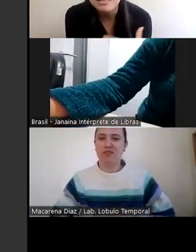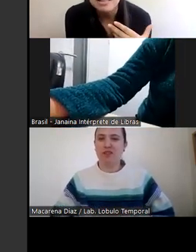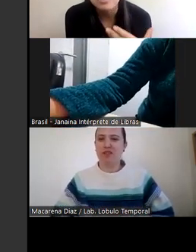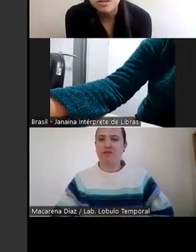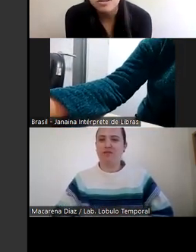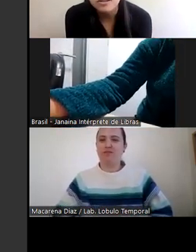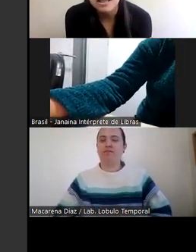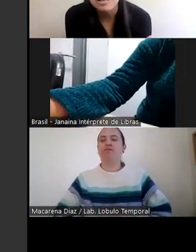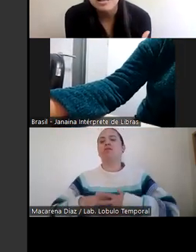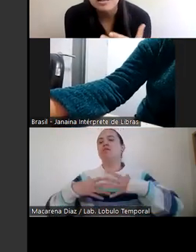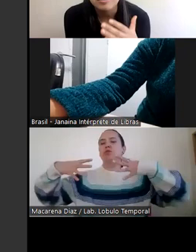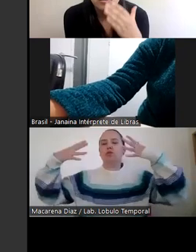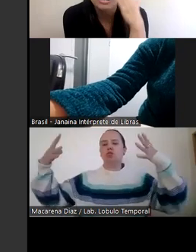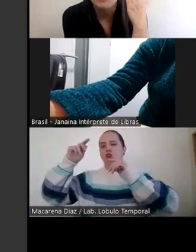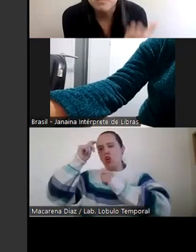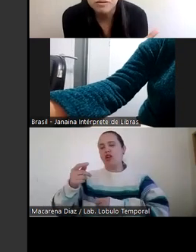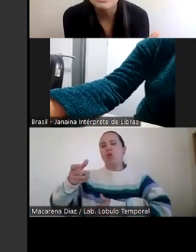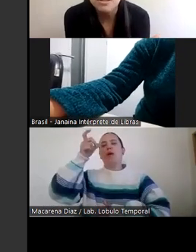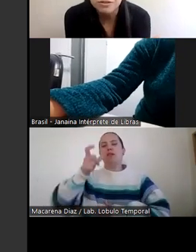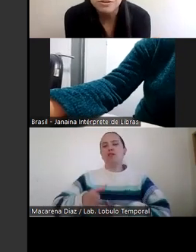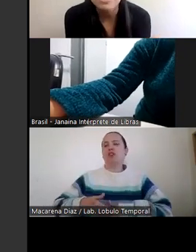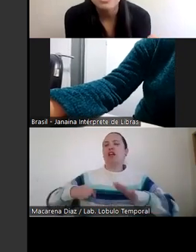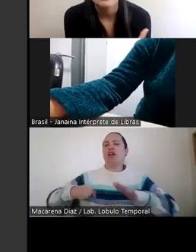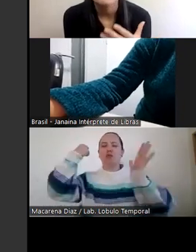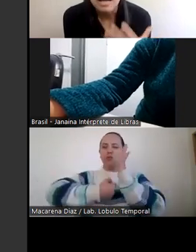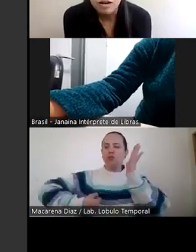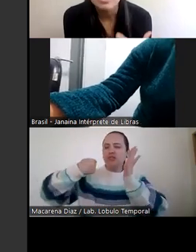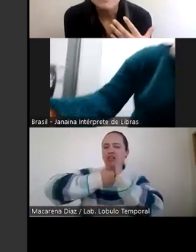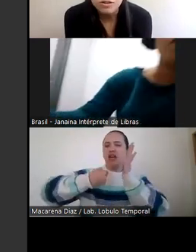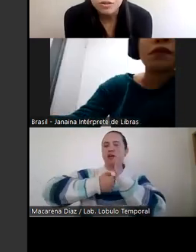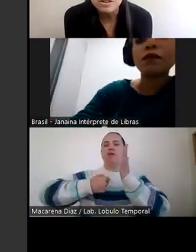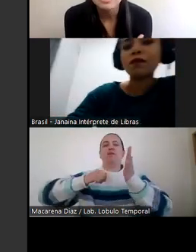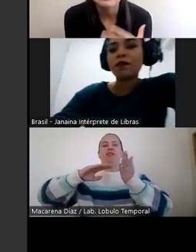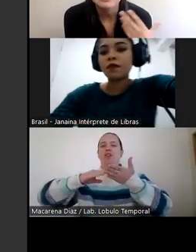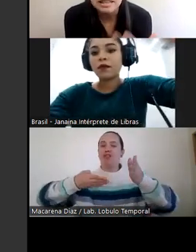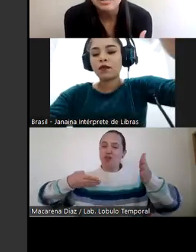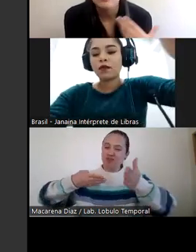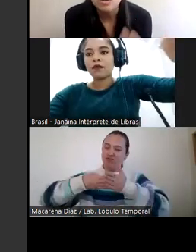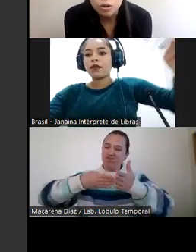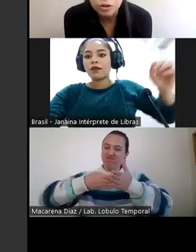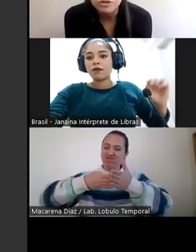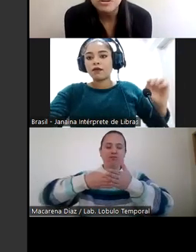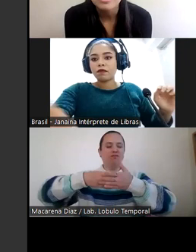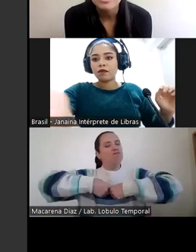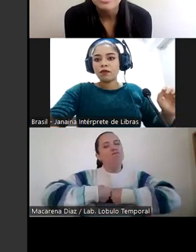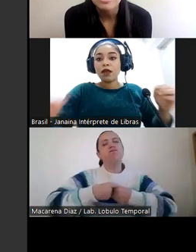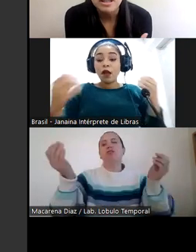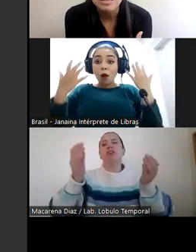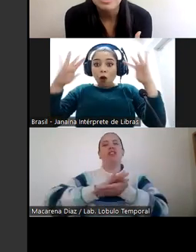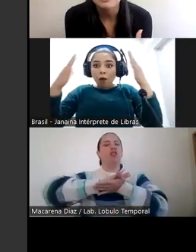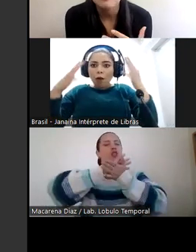entregar, ¿cierto?, una conmemoración a una persona que luchó